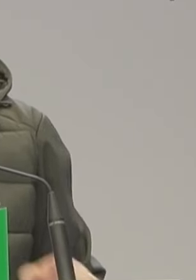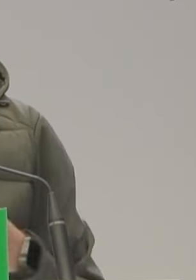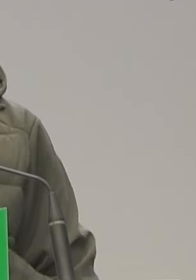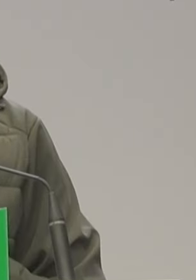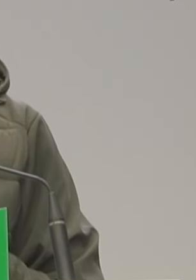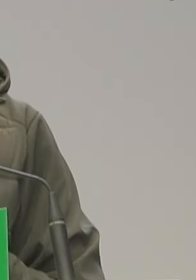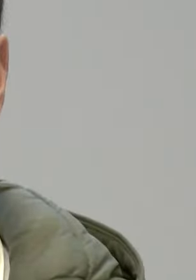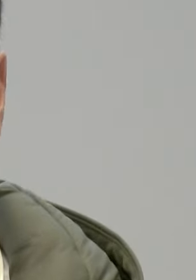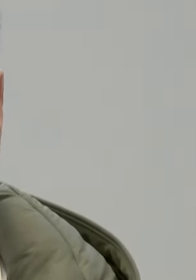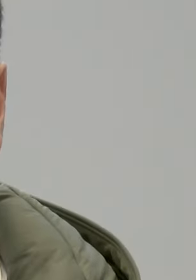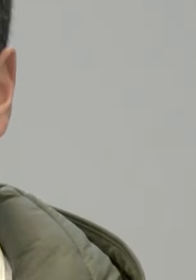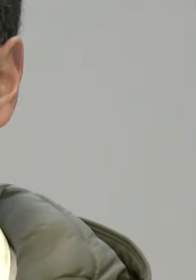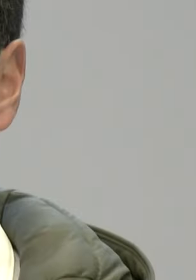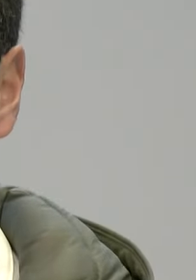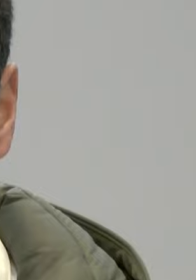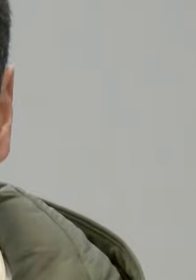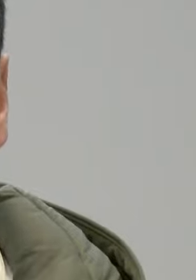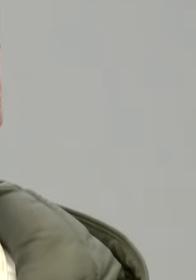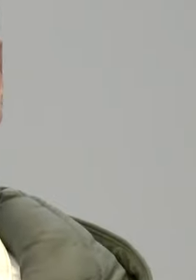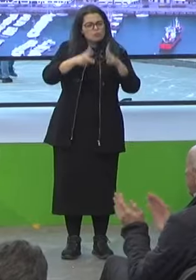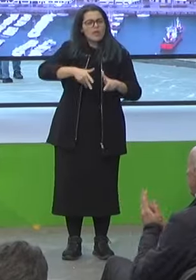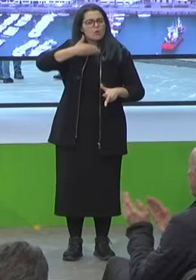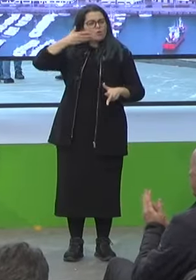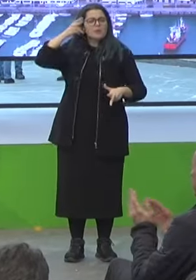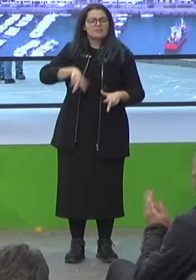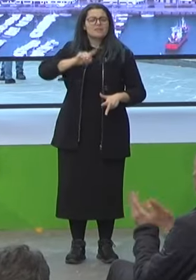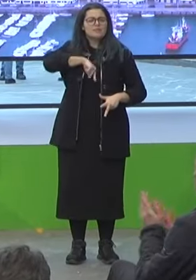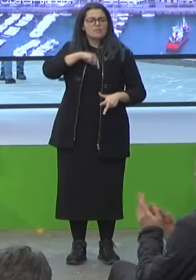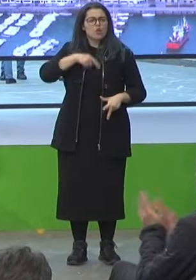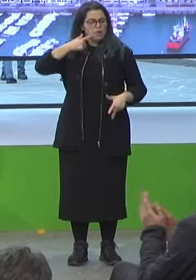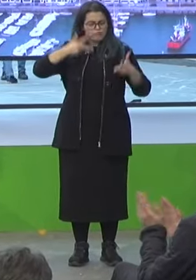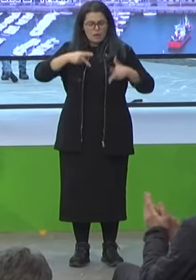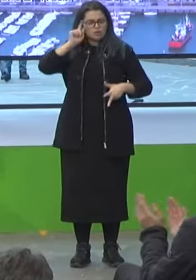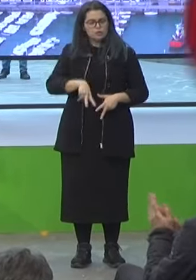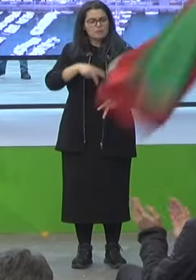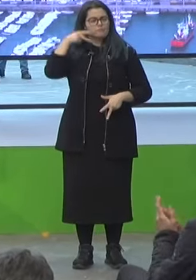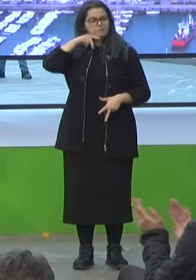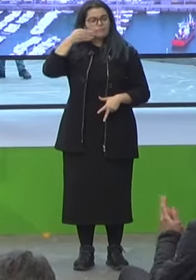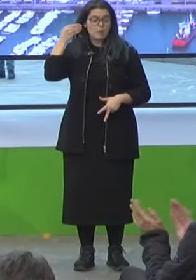estoy orgulloso de nuestra casa de euscadi orgulloso de ser Vasco